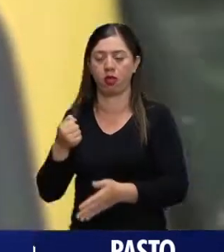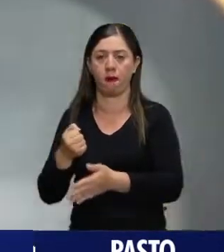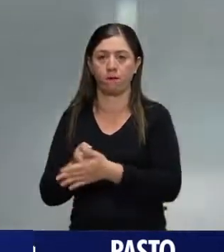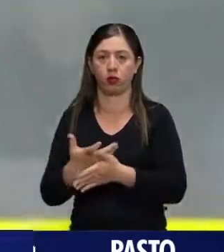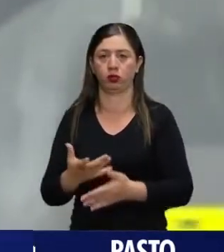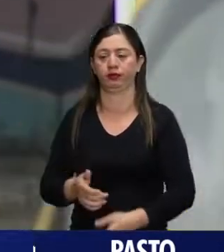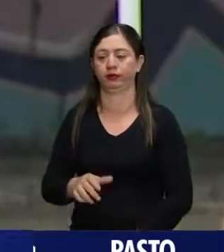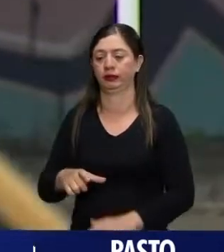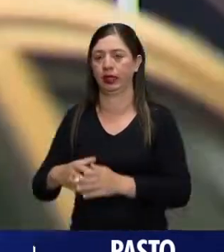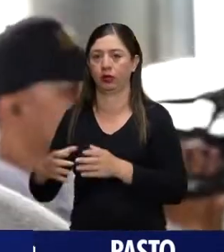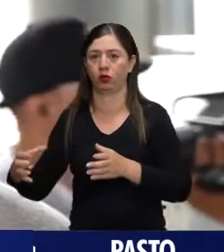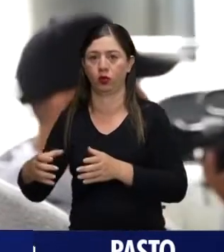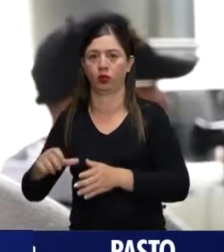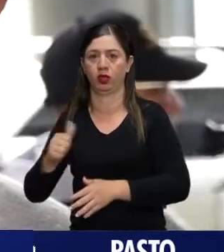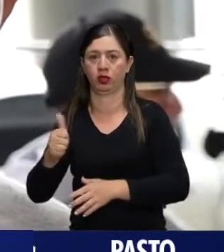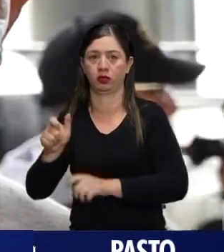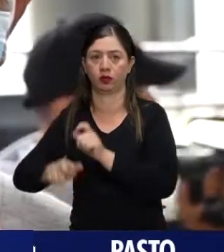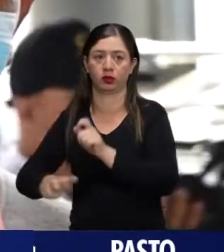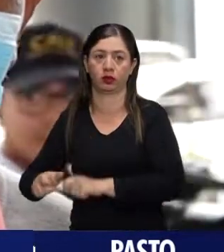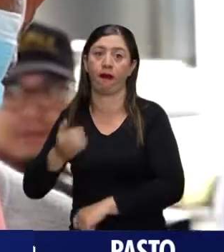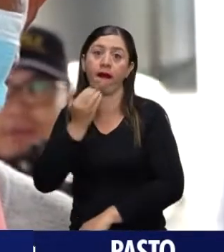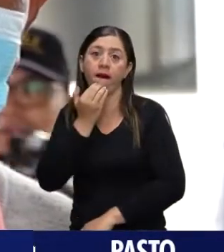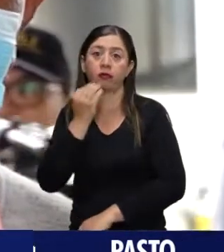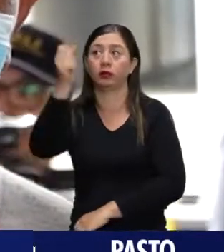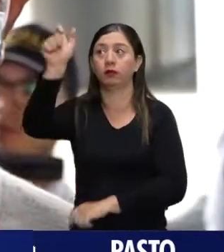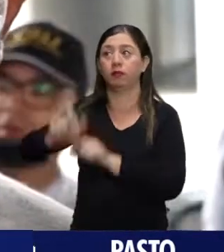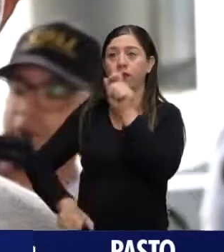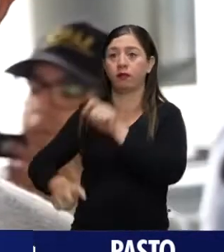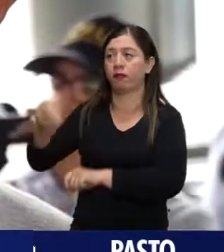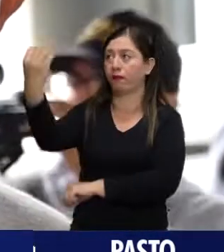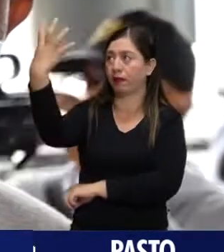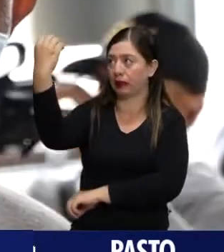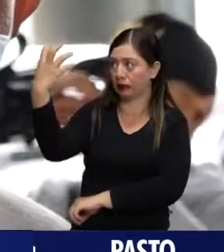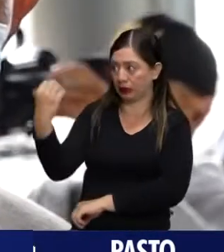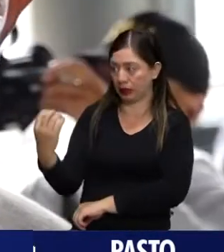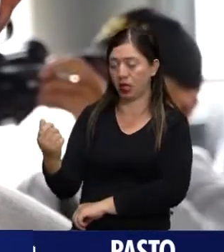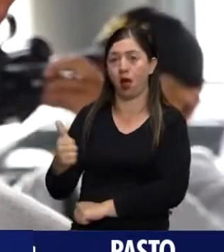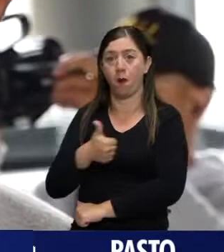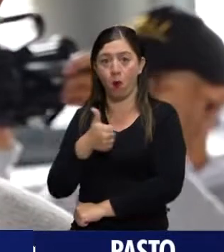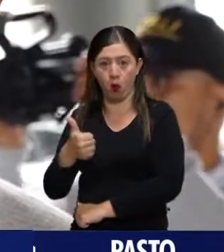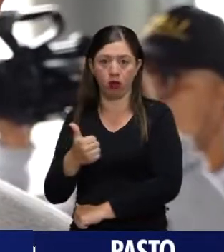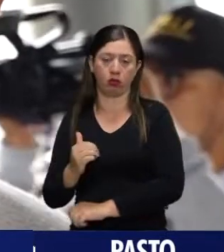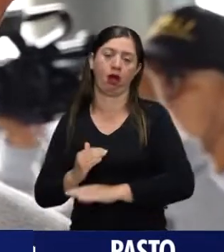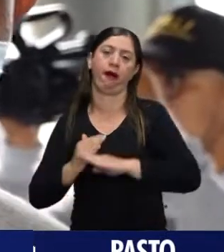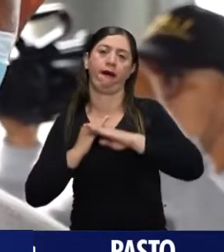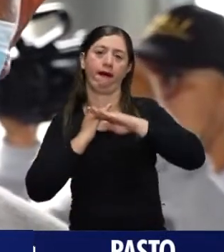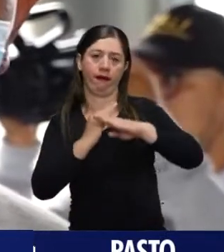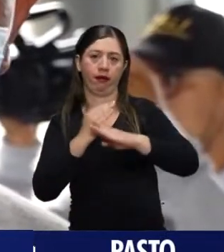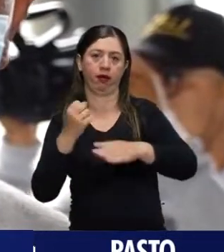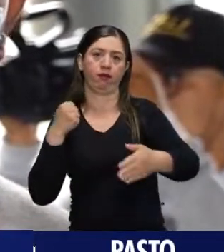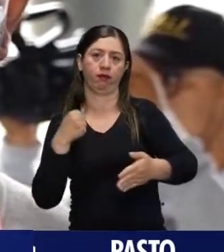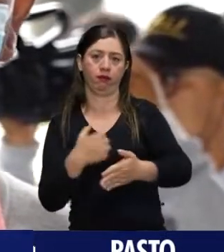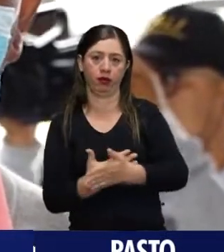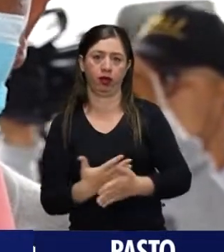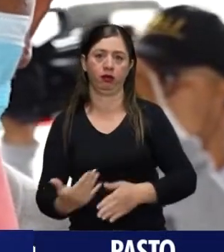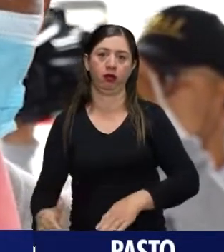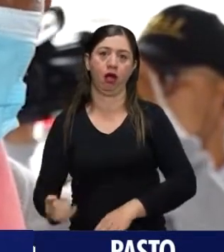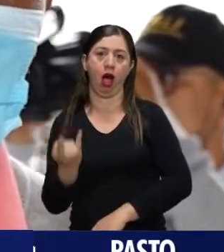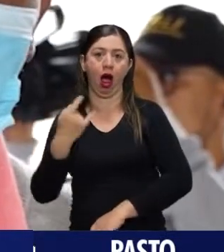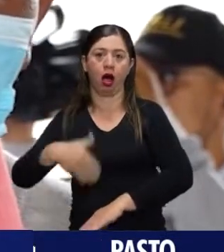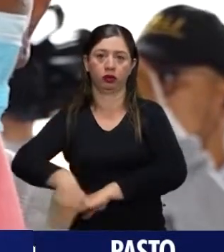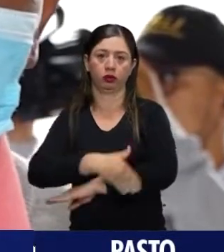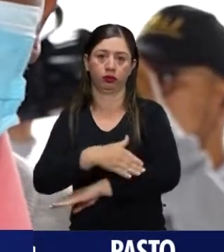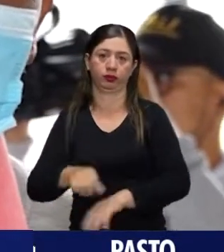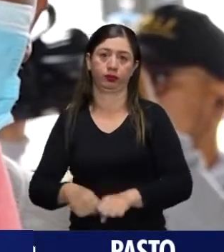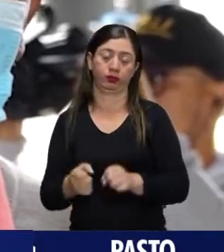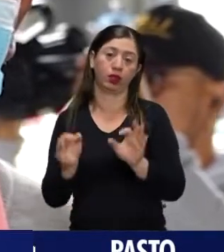Si los semáforos están buenos, pues nos evitamos que haya alguna accidentalidad y que pues, algunas vías tengan ese percance, ¿no? Entonces, para